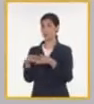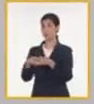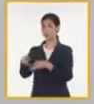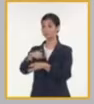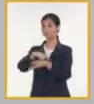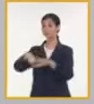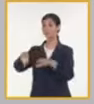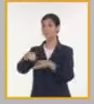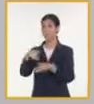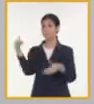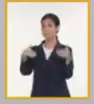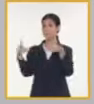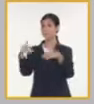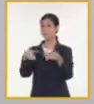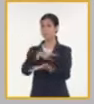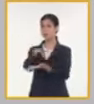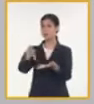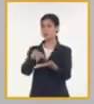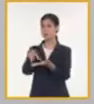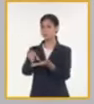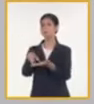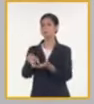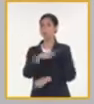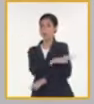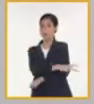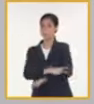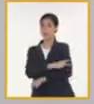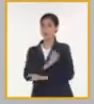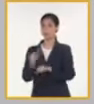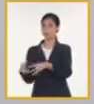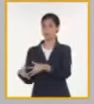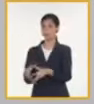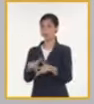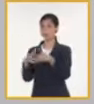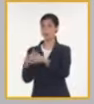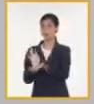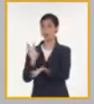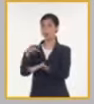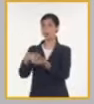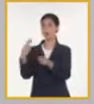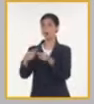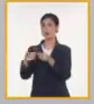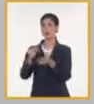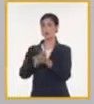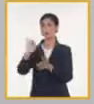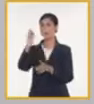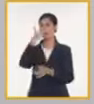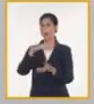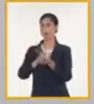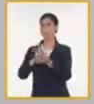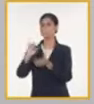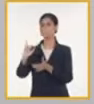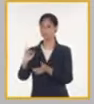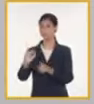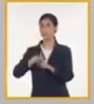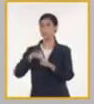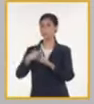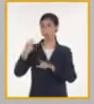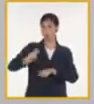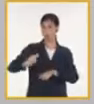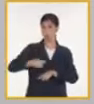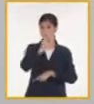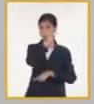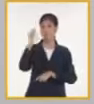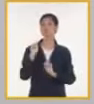Miami contra los perpetradores de estos secuestros y a su vez se participó Igualmente en un juicio